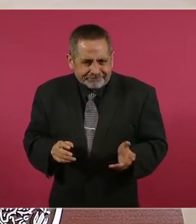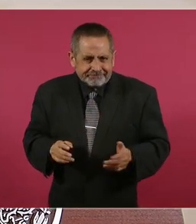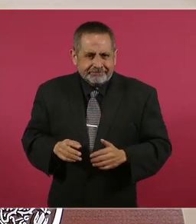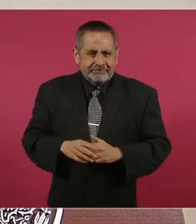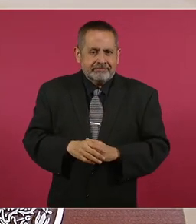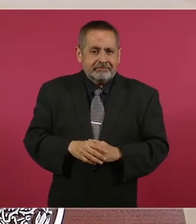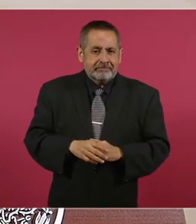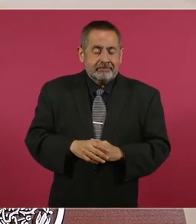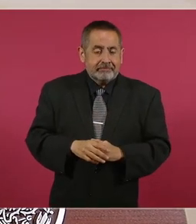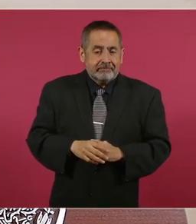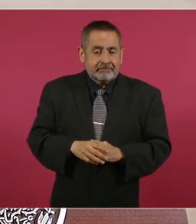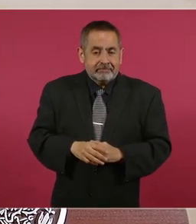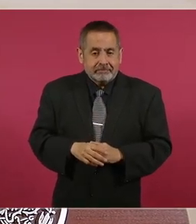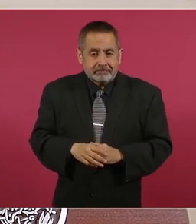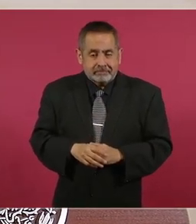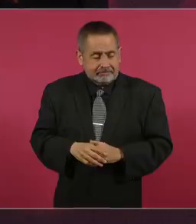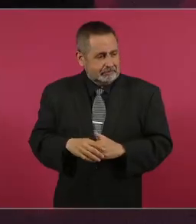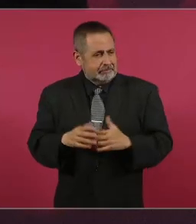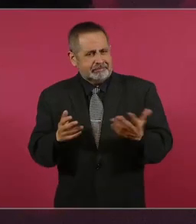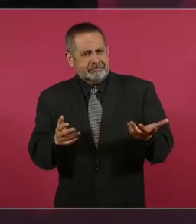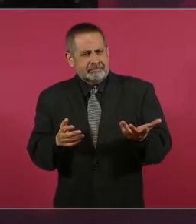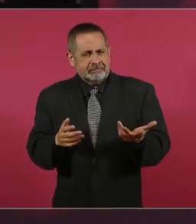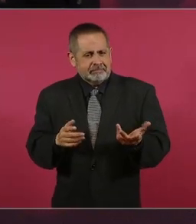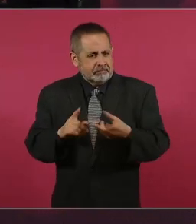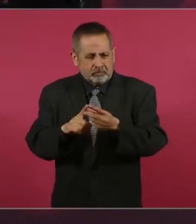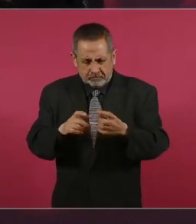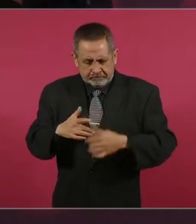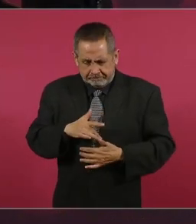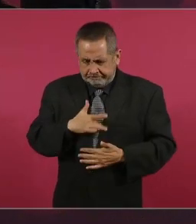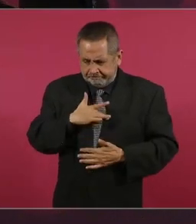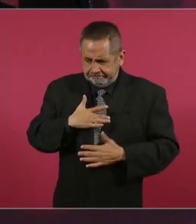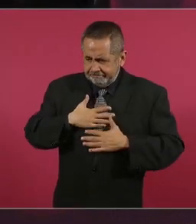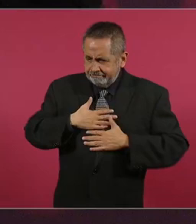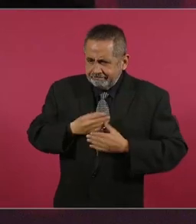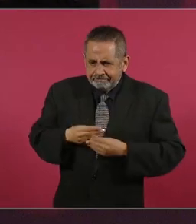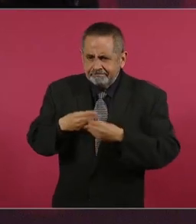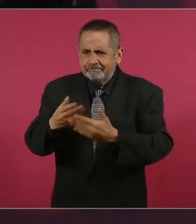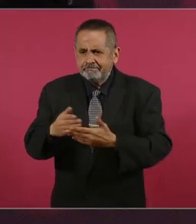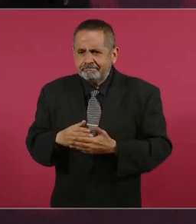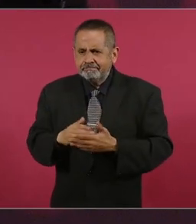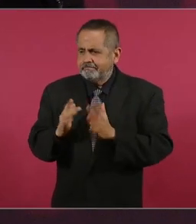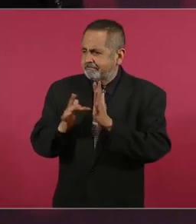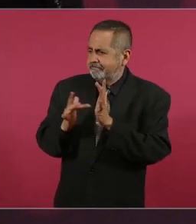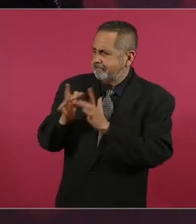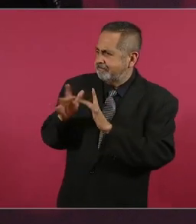O sea, y lo humano y lo cristiano,